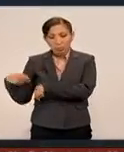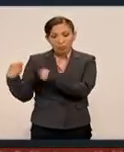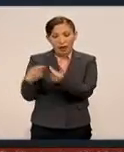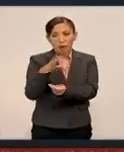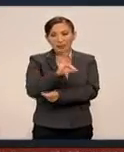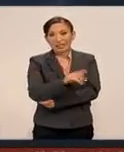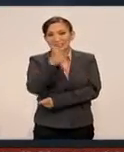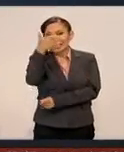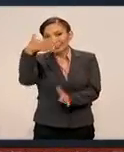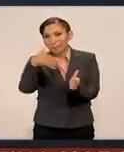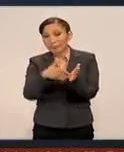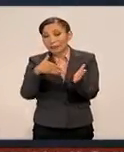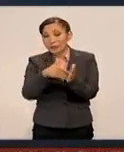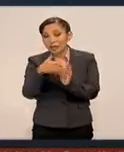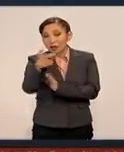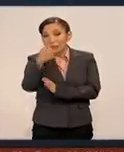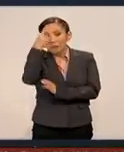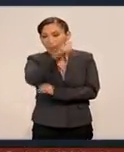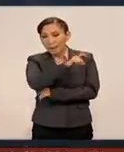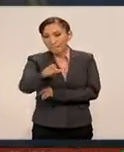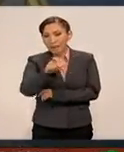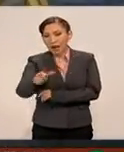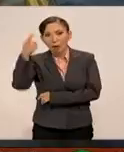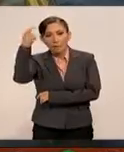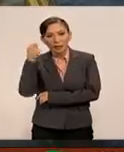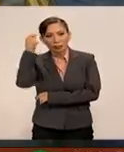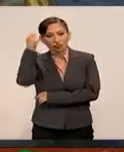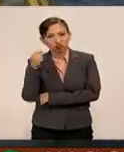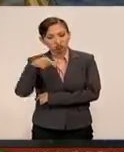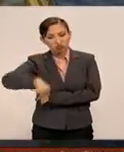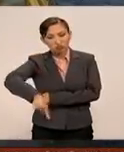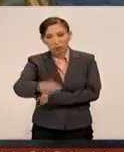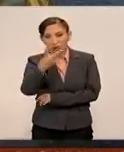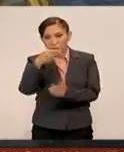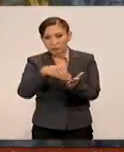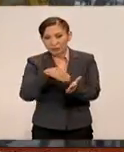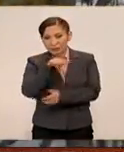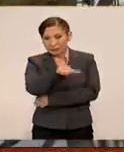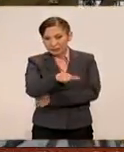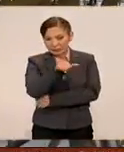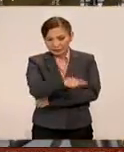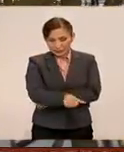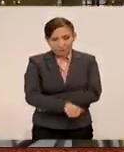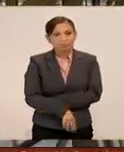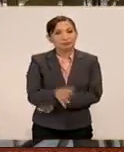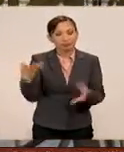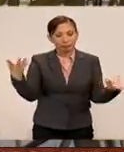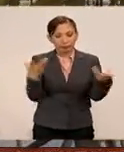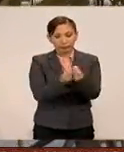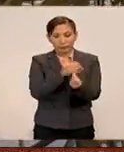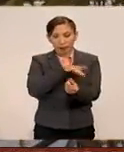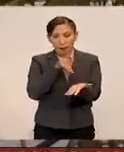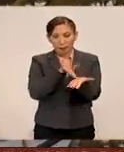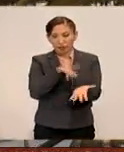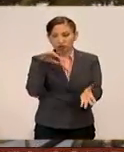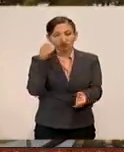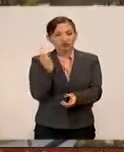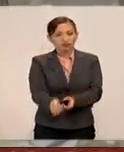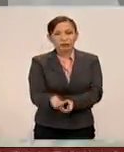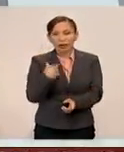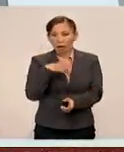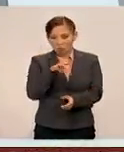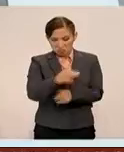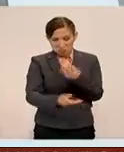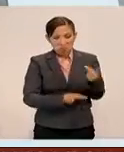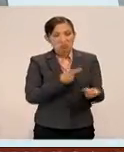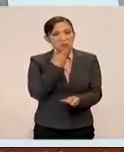de 47 mil millones para el pago de pensiones y jubilaciones durante 2016. En conjunto, este apoyo representa liquidez